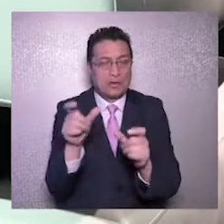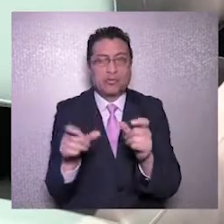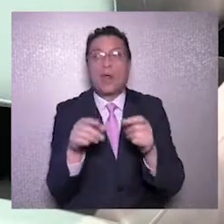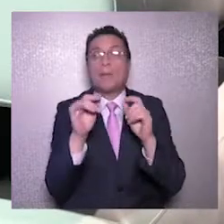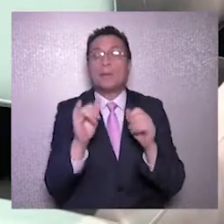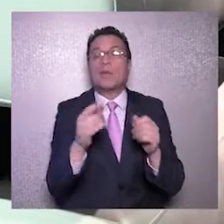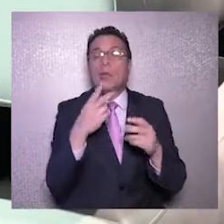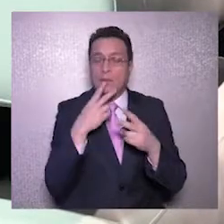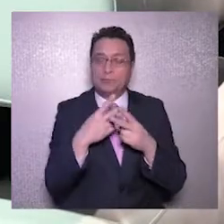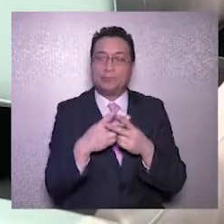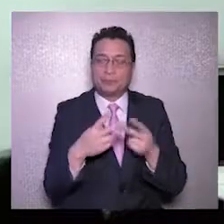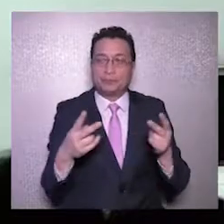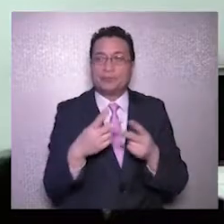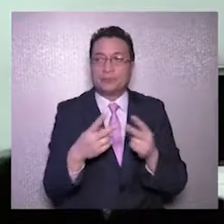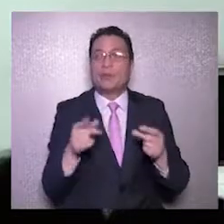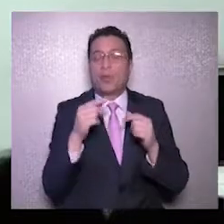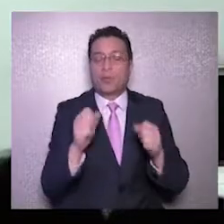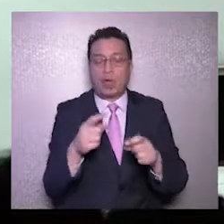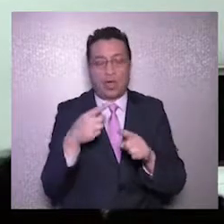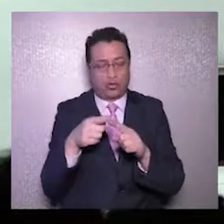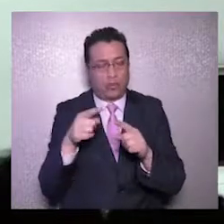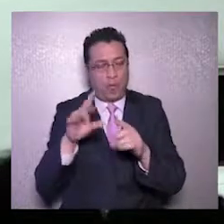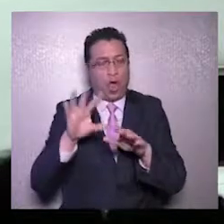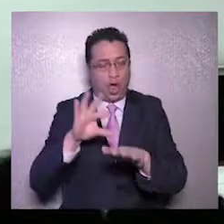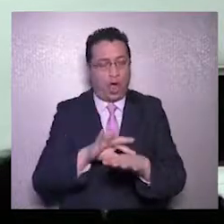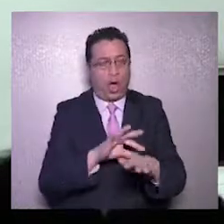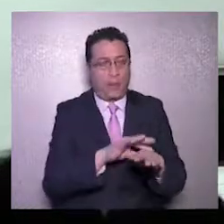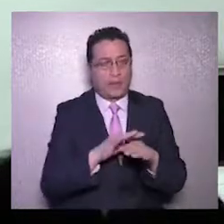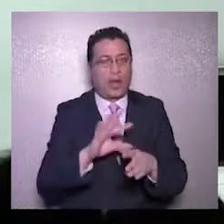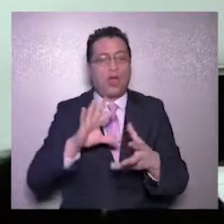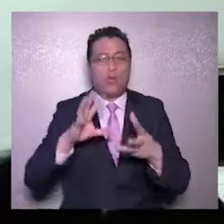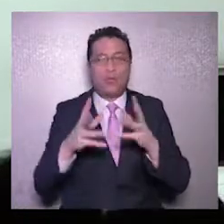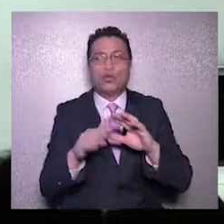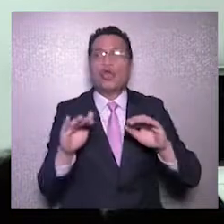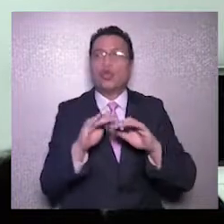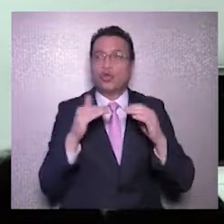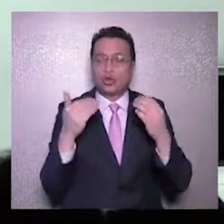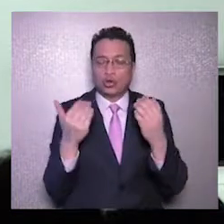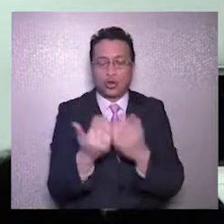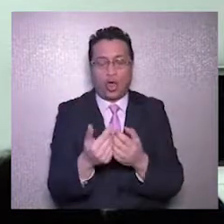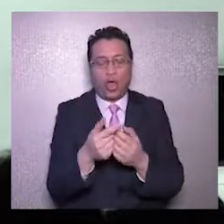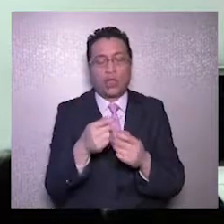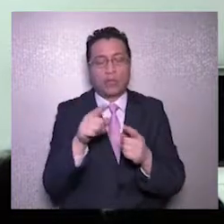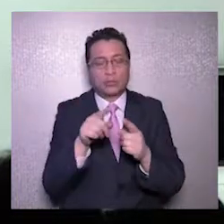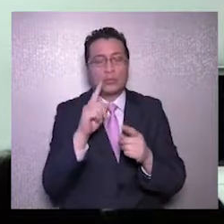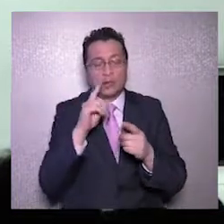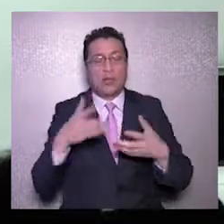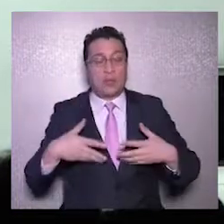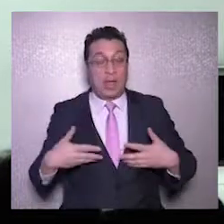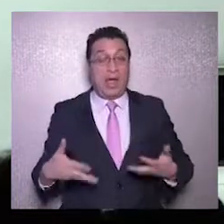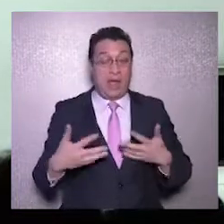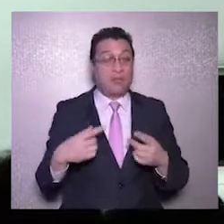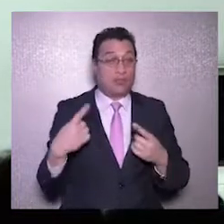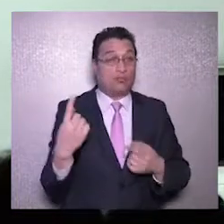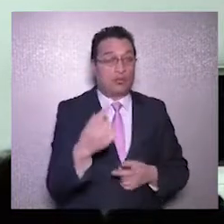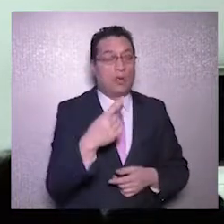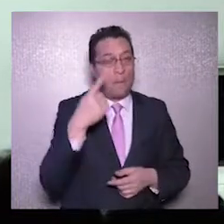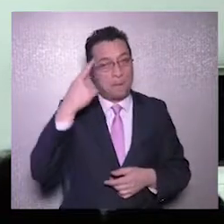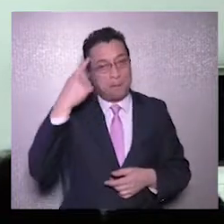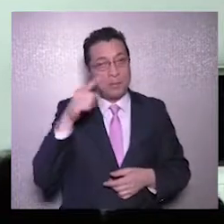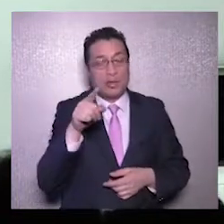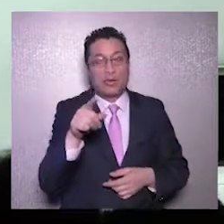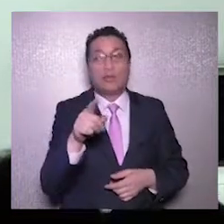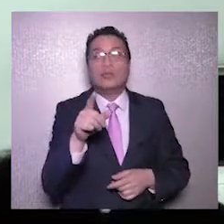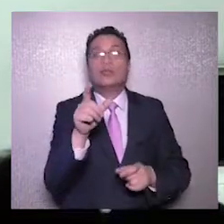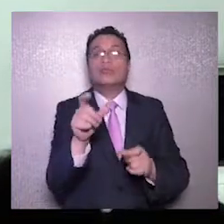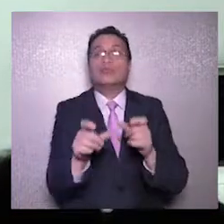también, digámoslo, podemos tener todos los hospitales del mundo, todos los consultorios y todos los fármacos de la Tierra, pero si la gente